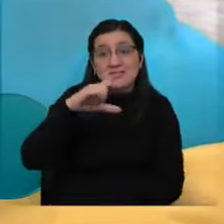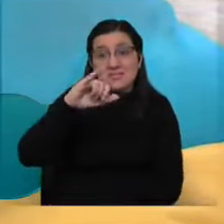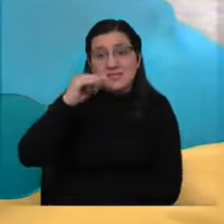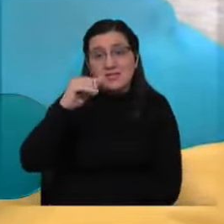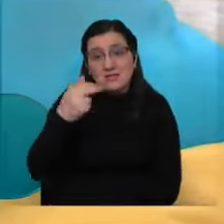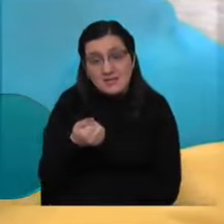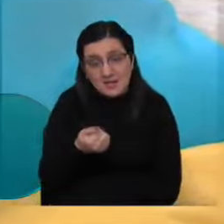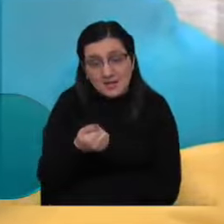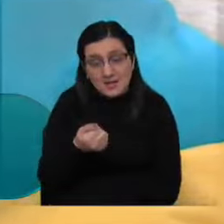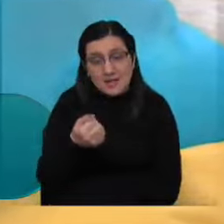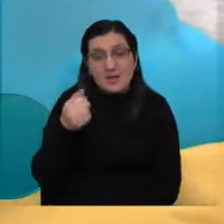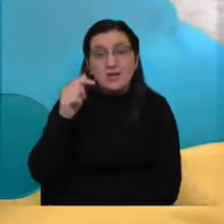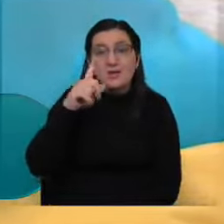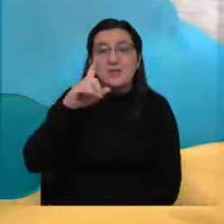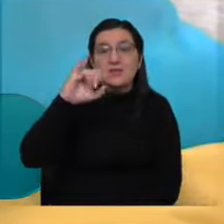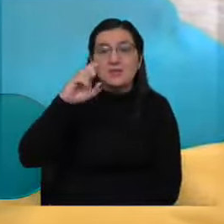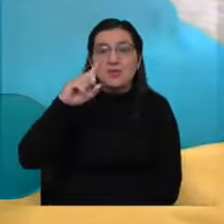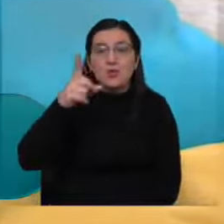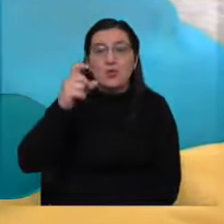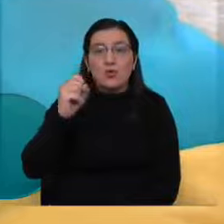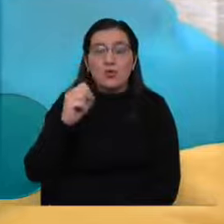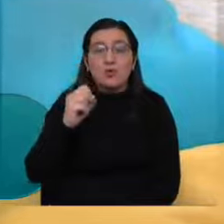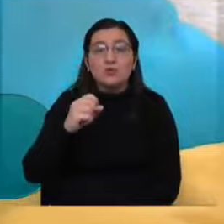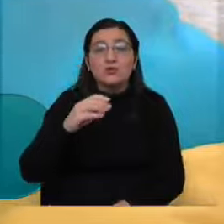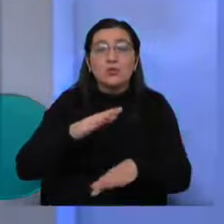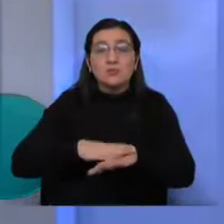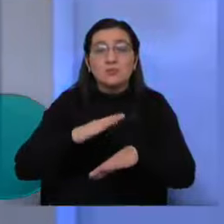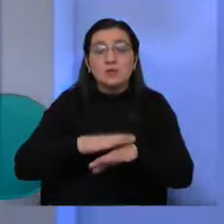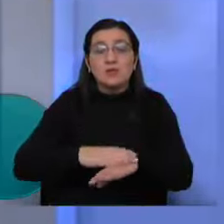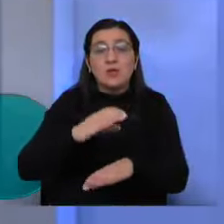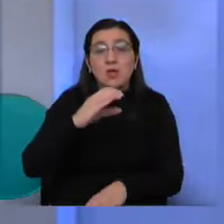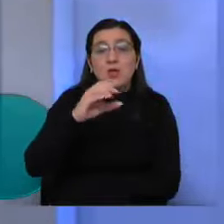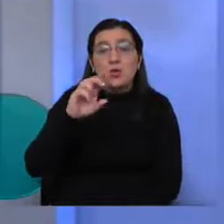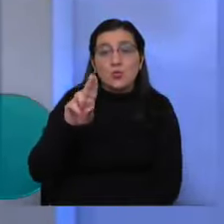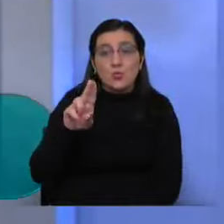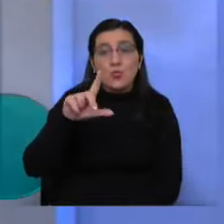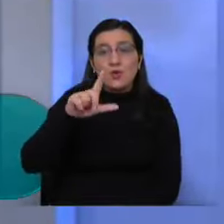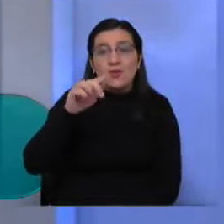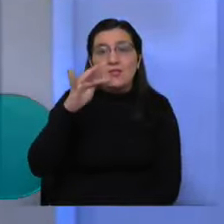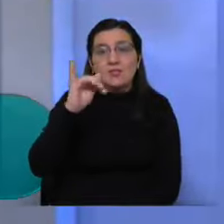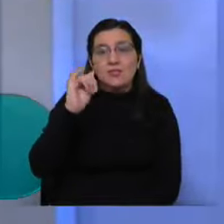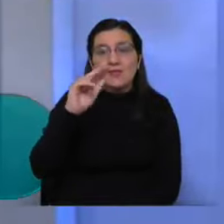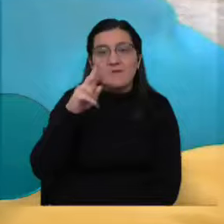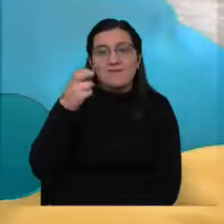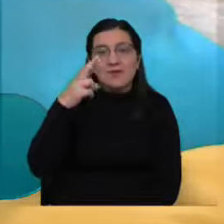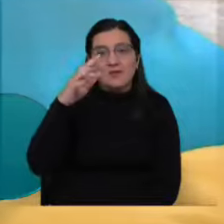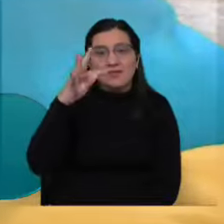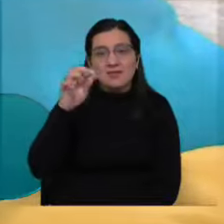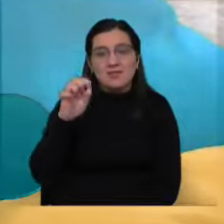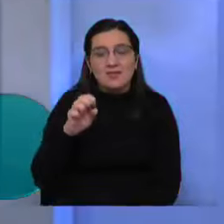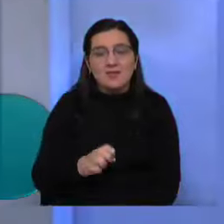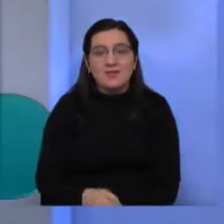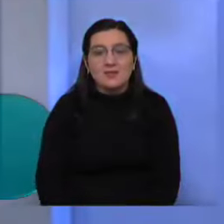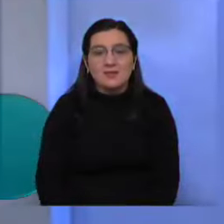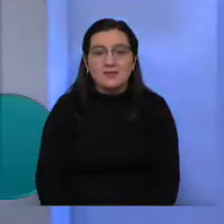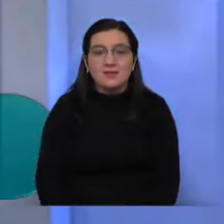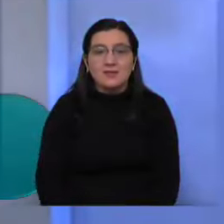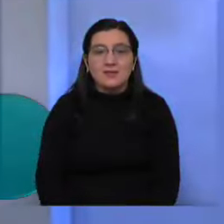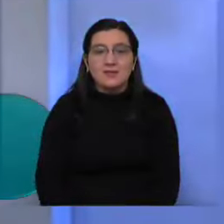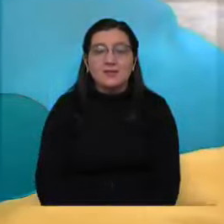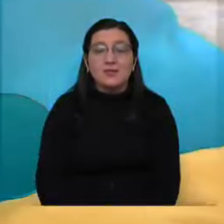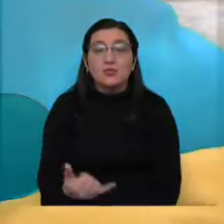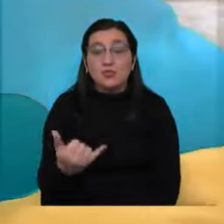Diego Rodríguez bandigo responsables de cultivarte tuvo un gran amor este La tita ahora no meolo Ah